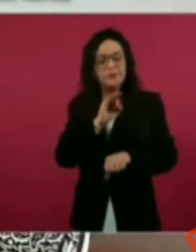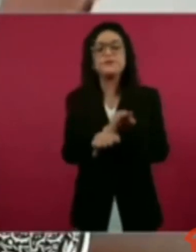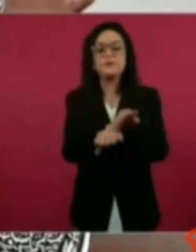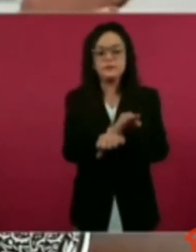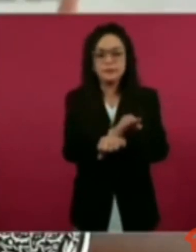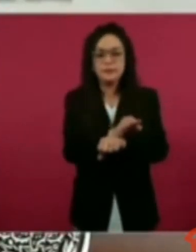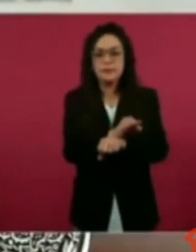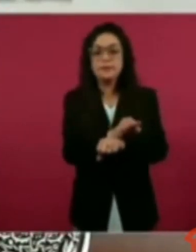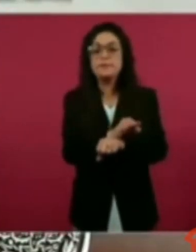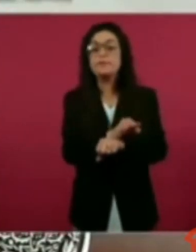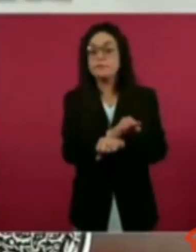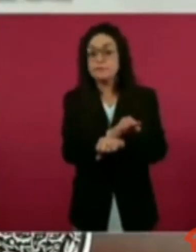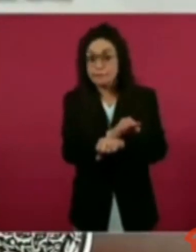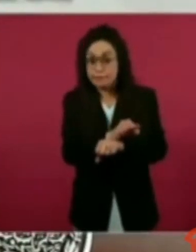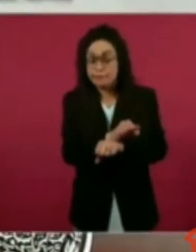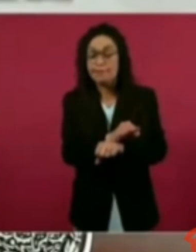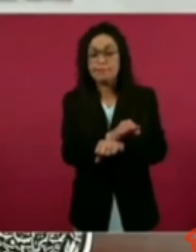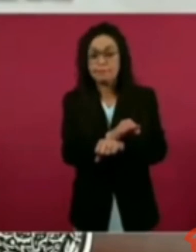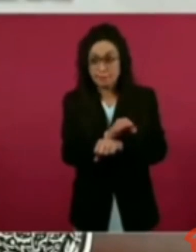Y normal,